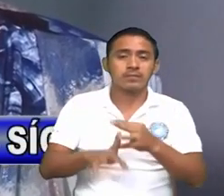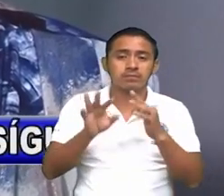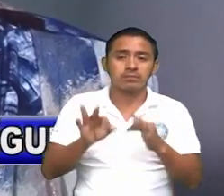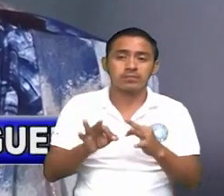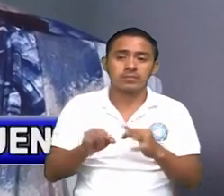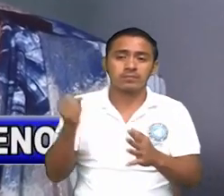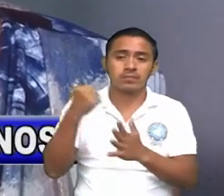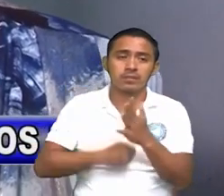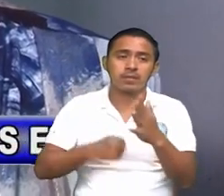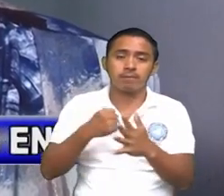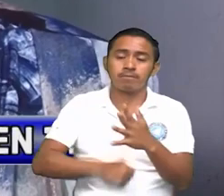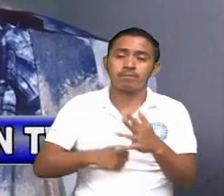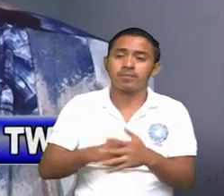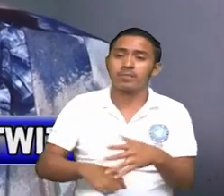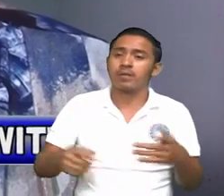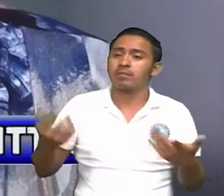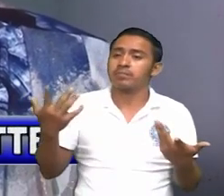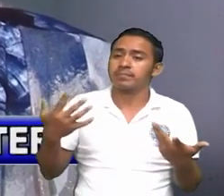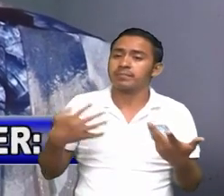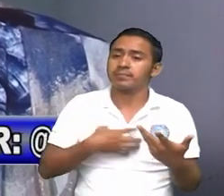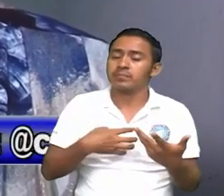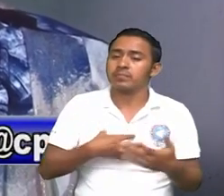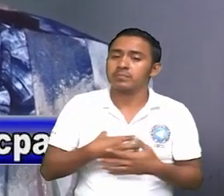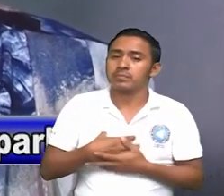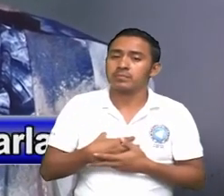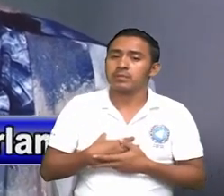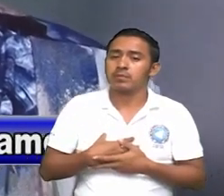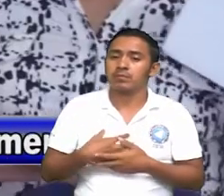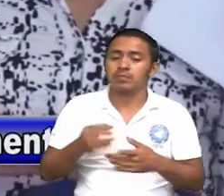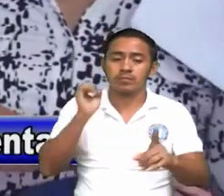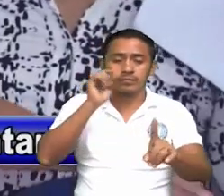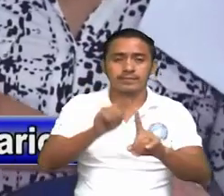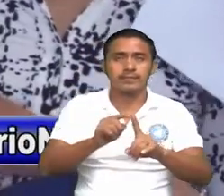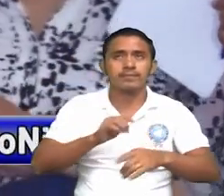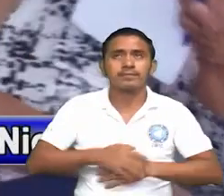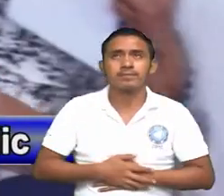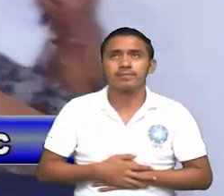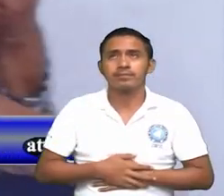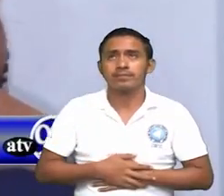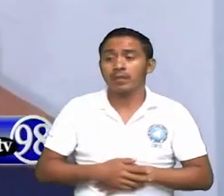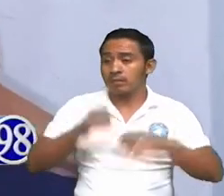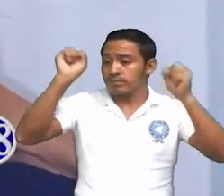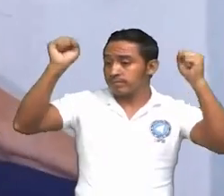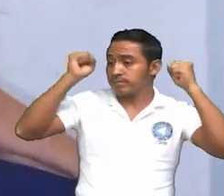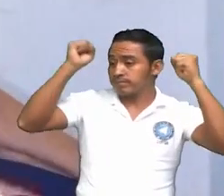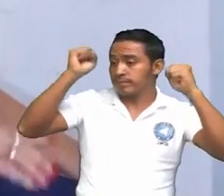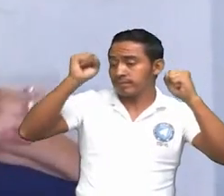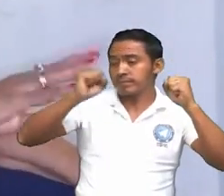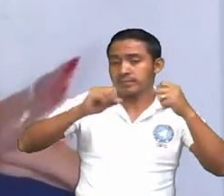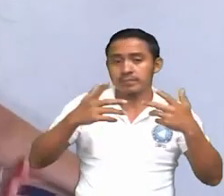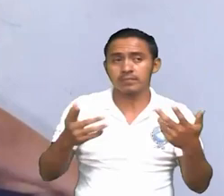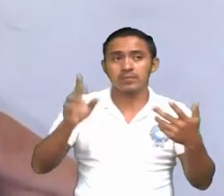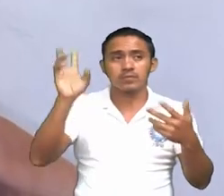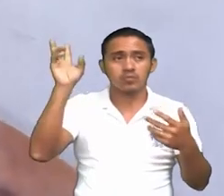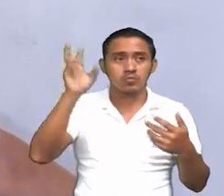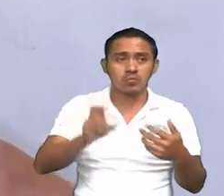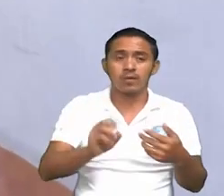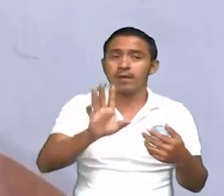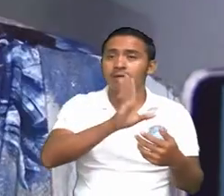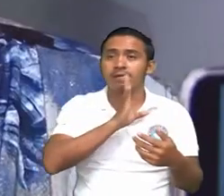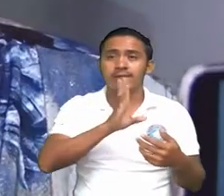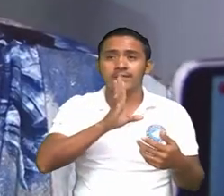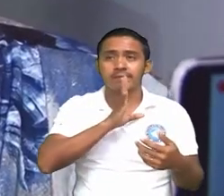dispuestos a luchar por nuestro objetivo. Su gran victoria fue el no haber